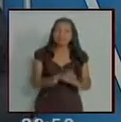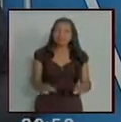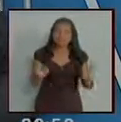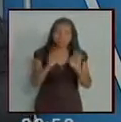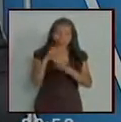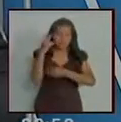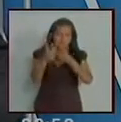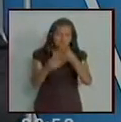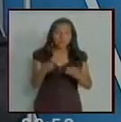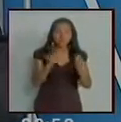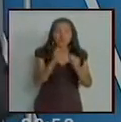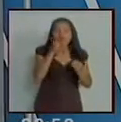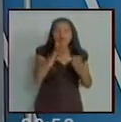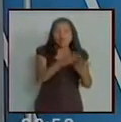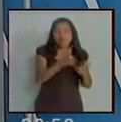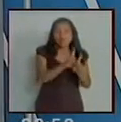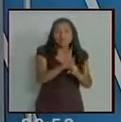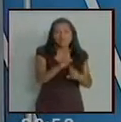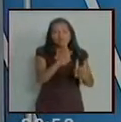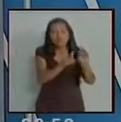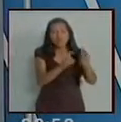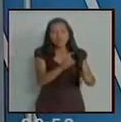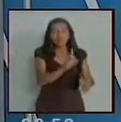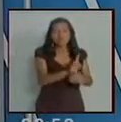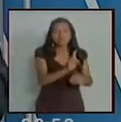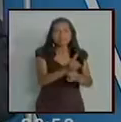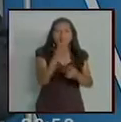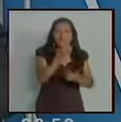fonoaudióloga, ¿no es cierto? Porque definitivamente pueden ayudarnos a